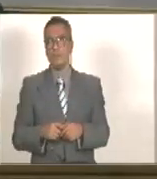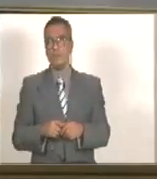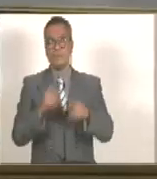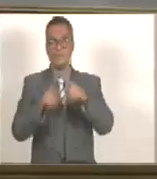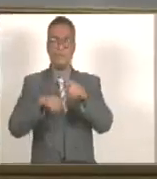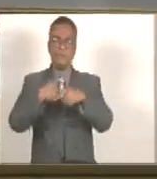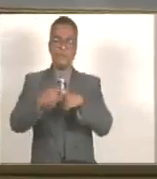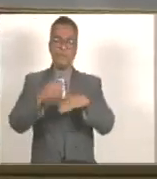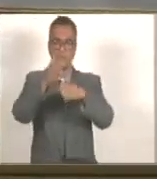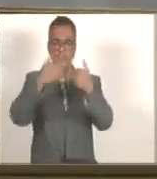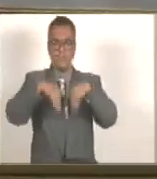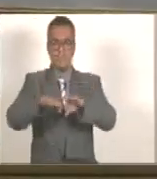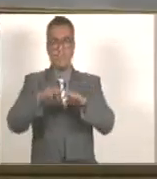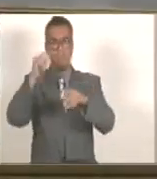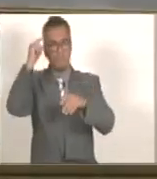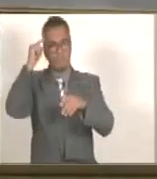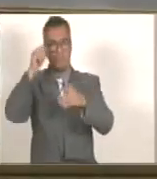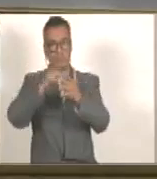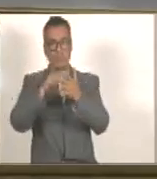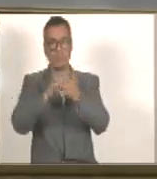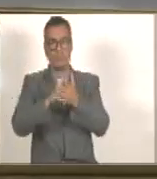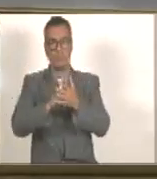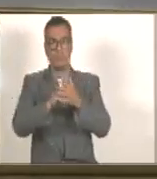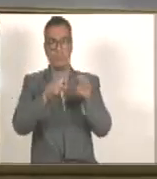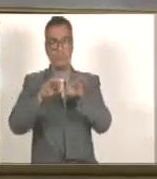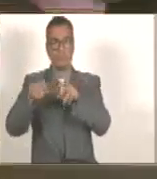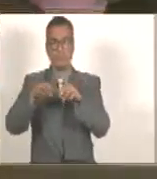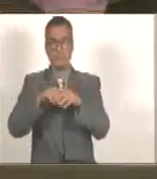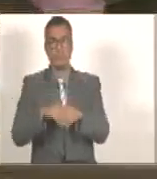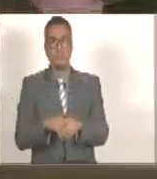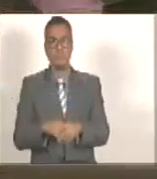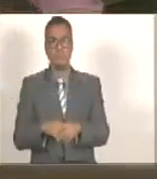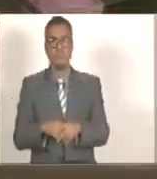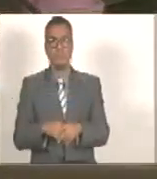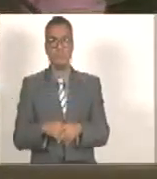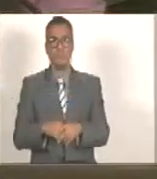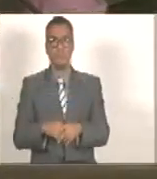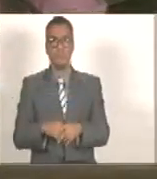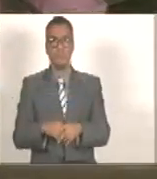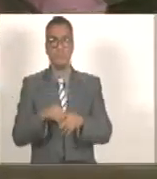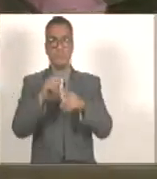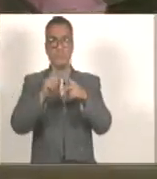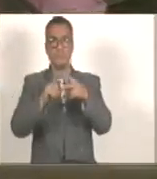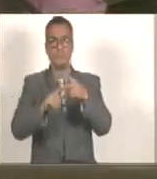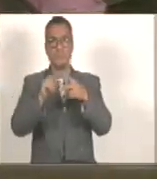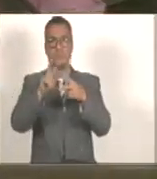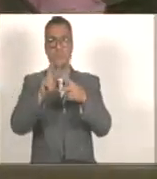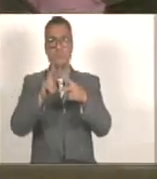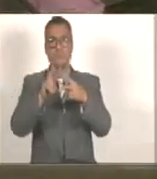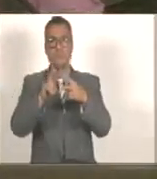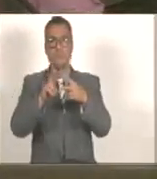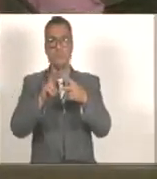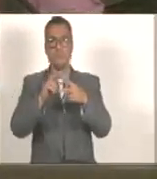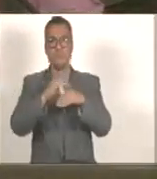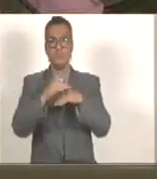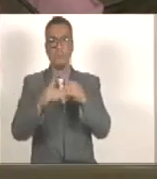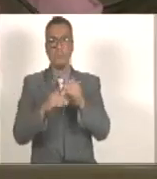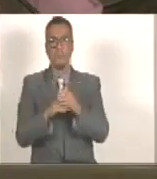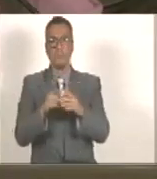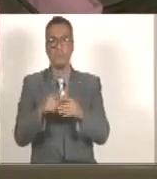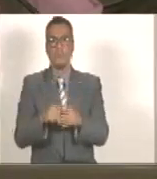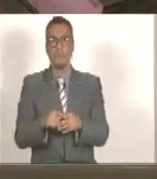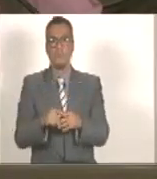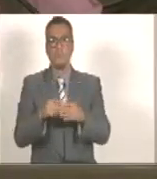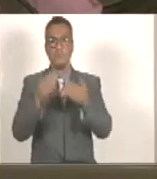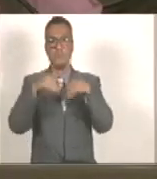Siguiente punto del orden del día, ciudadana secretaria. Número 2. Ah, fue unánime, parece.